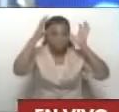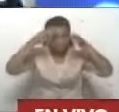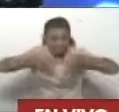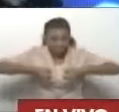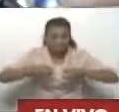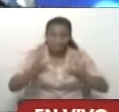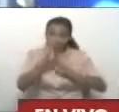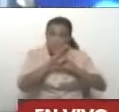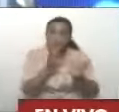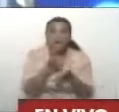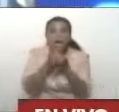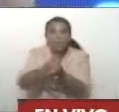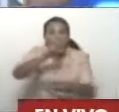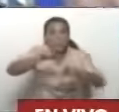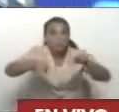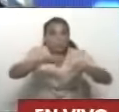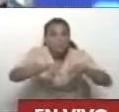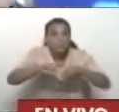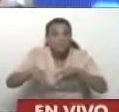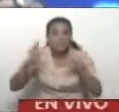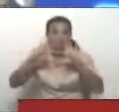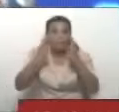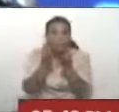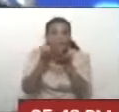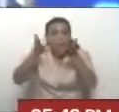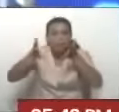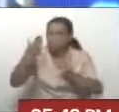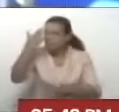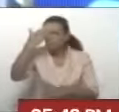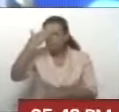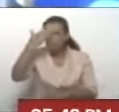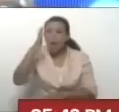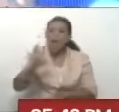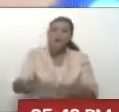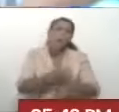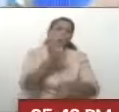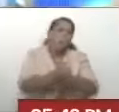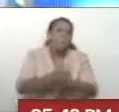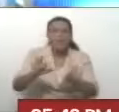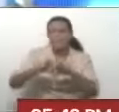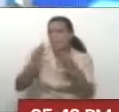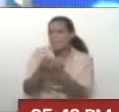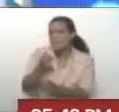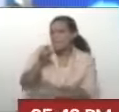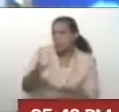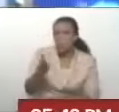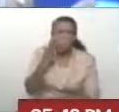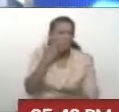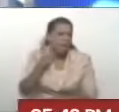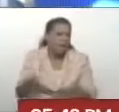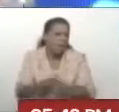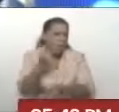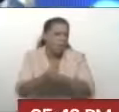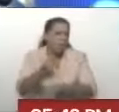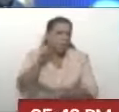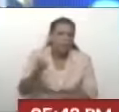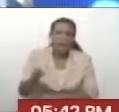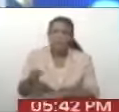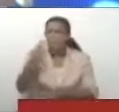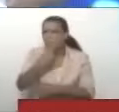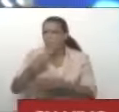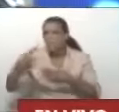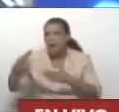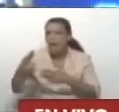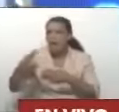crítica, hay que ayudar mucho a esa familia, porque muchas veces se culpa también a la familia. No, eso es cosa de la familia, de que no están